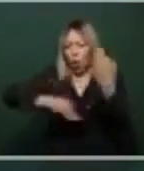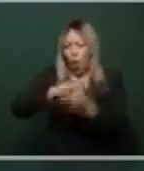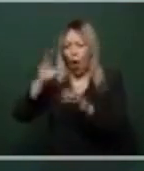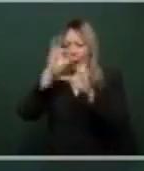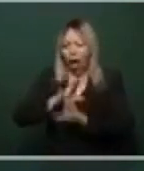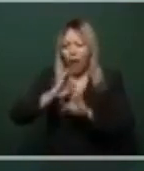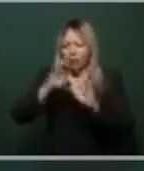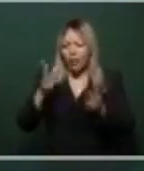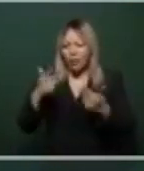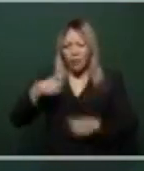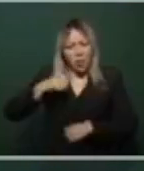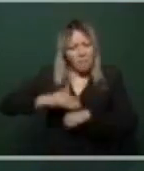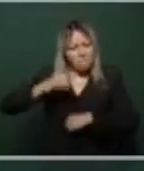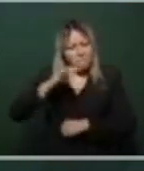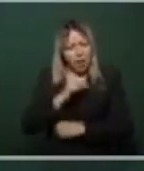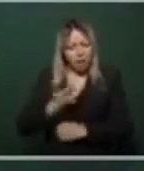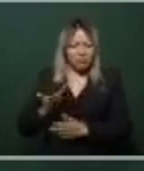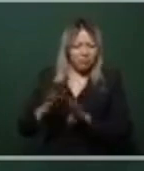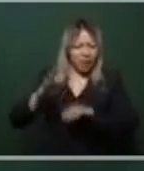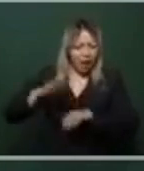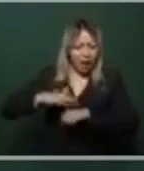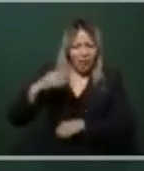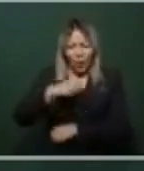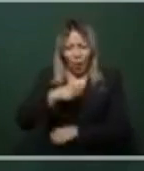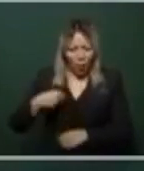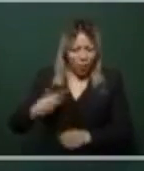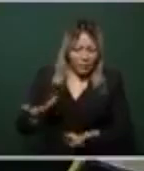más, yo más, sí.